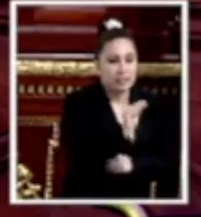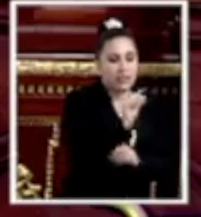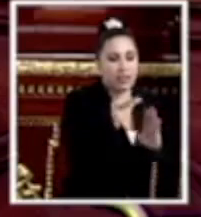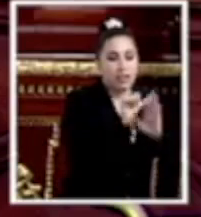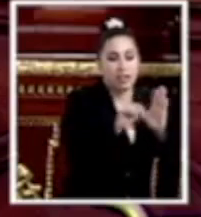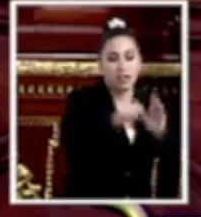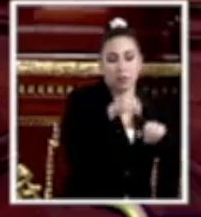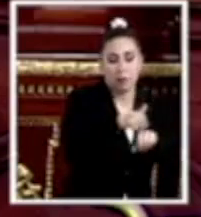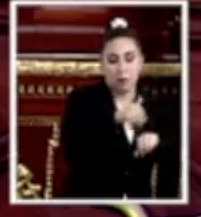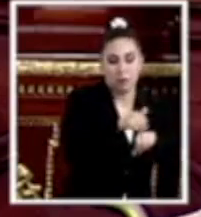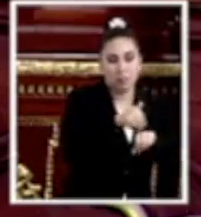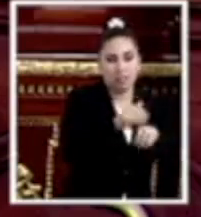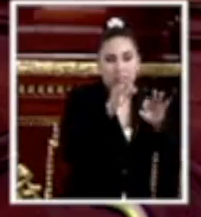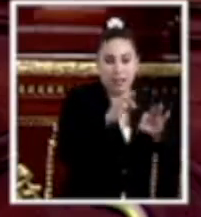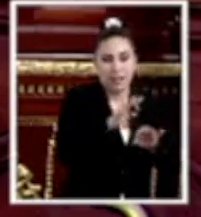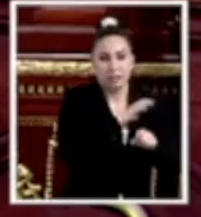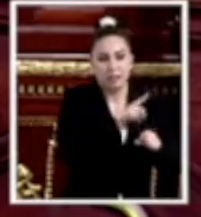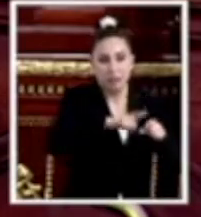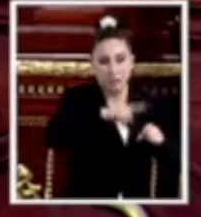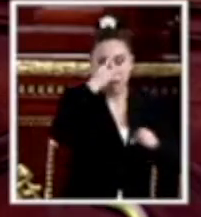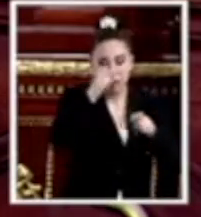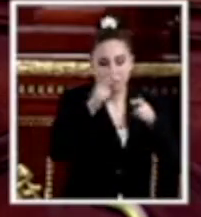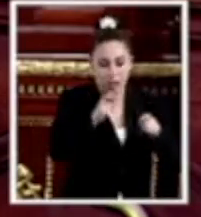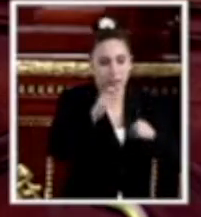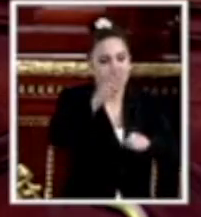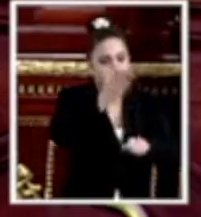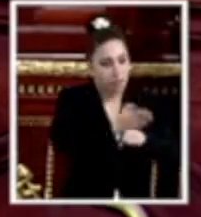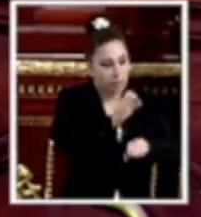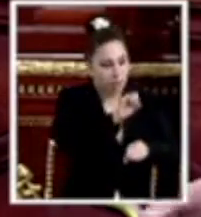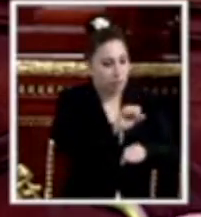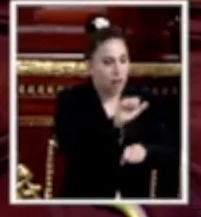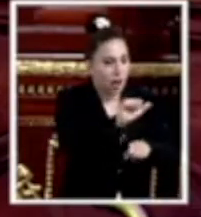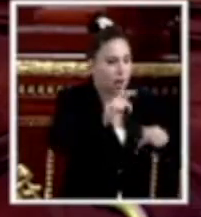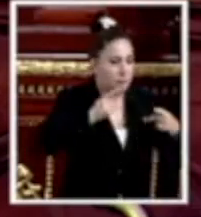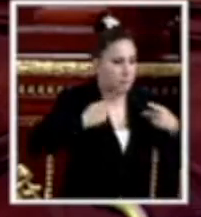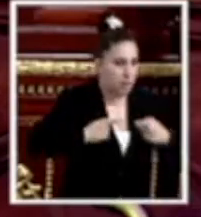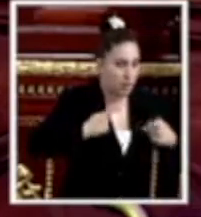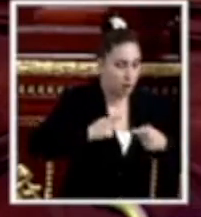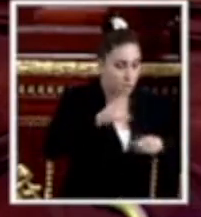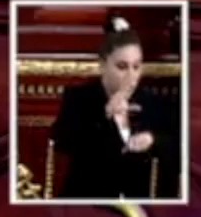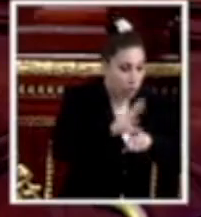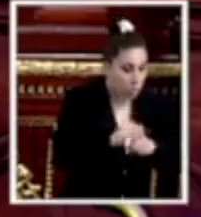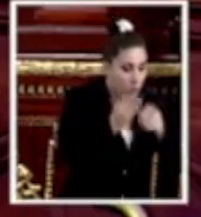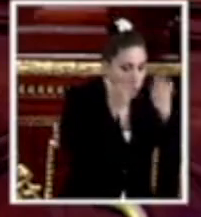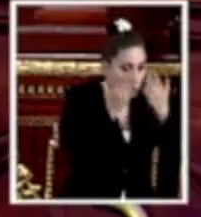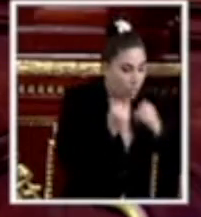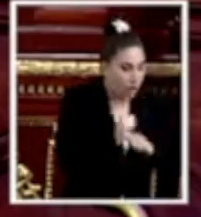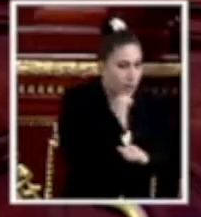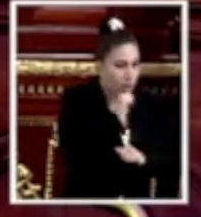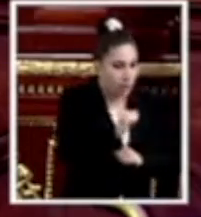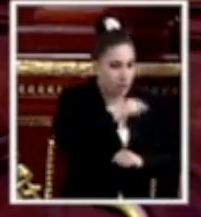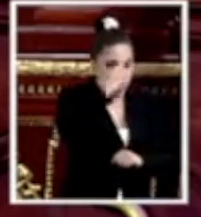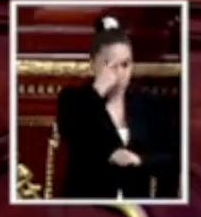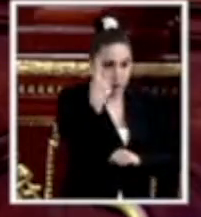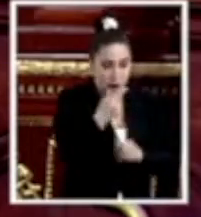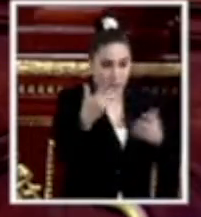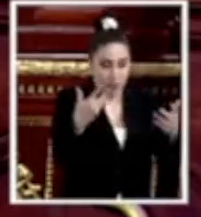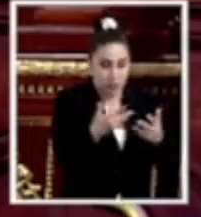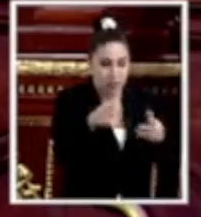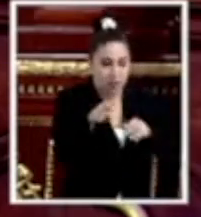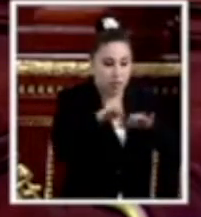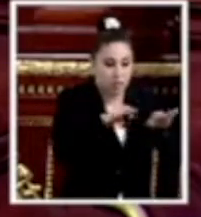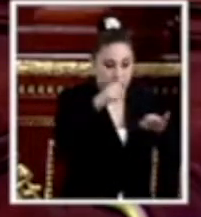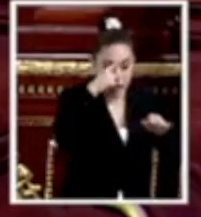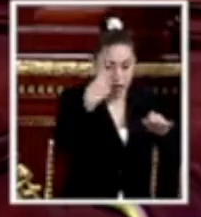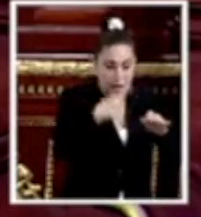artículo correspondiente para sancionar a quien desarrolle o ejecute actividades de reducción